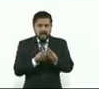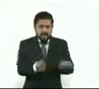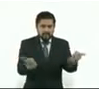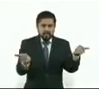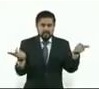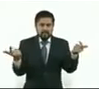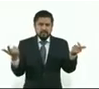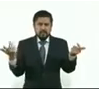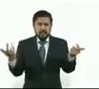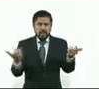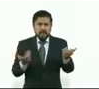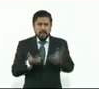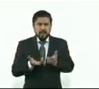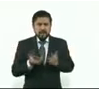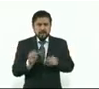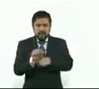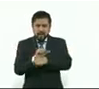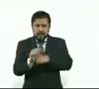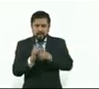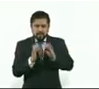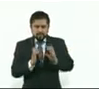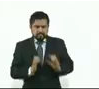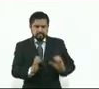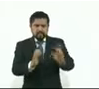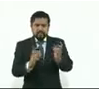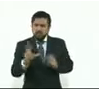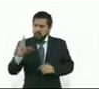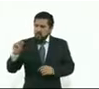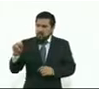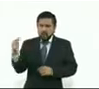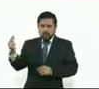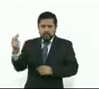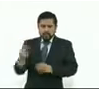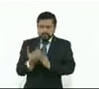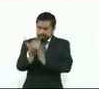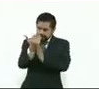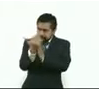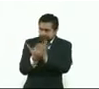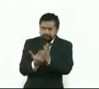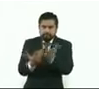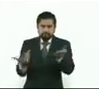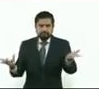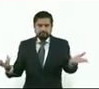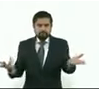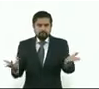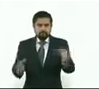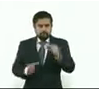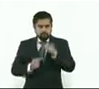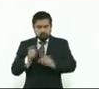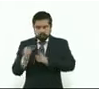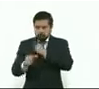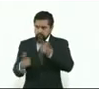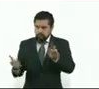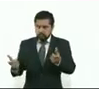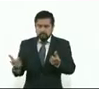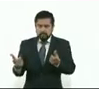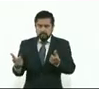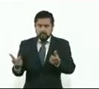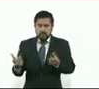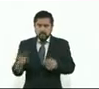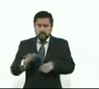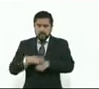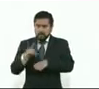tan ostentosos, que hagan un programa de austeridad interno. Entonces, pues esa es